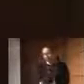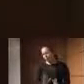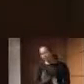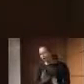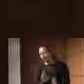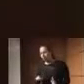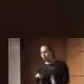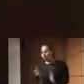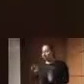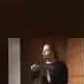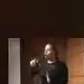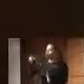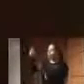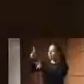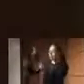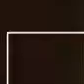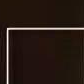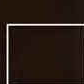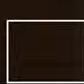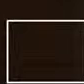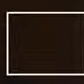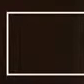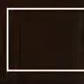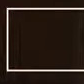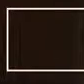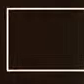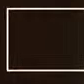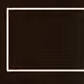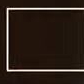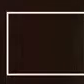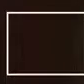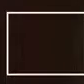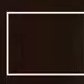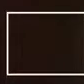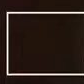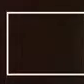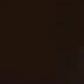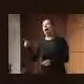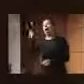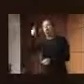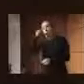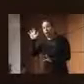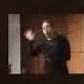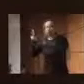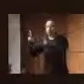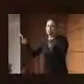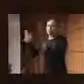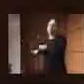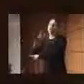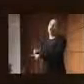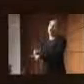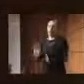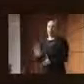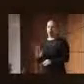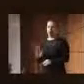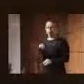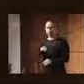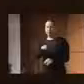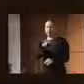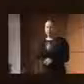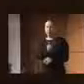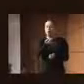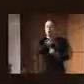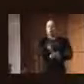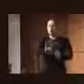ser diferente al ciudadano estándar, si eso existe. Es la persona la que tiene que hacer el esfuerzo, la persona